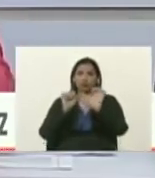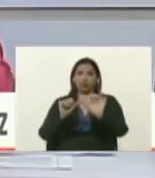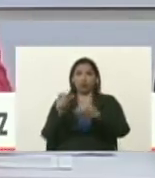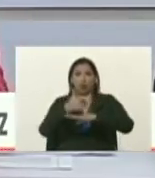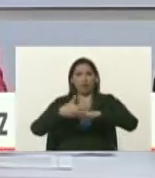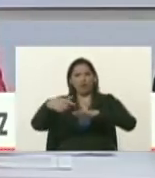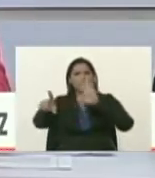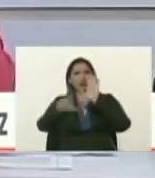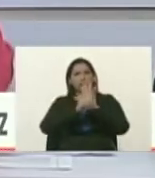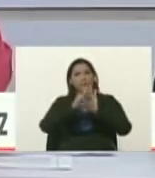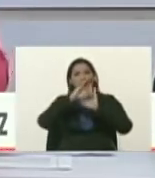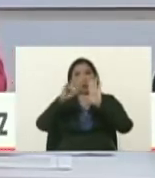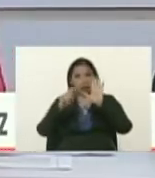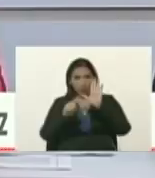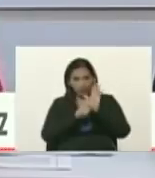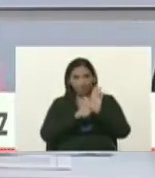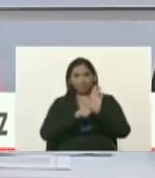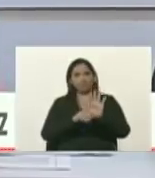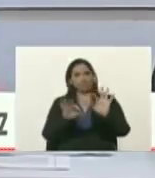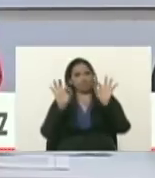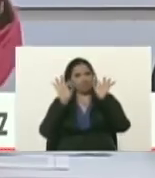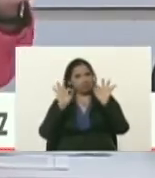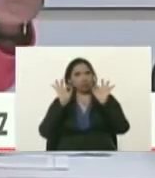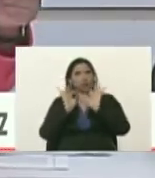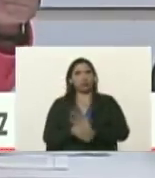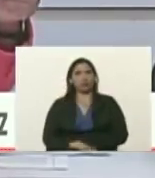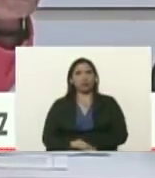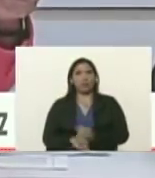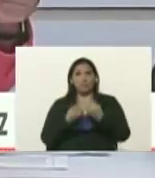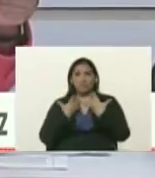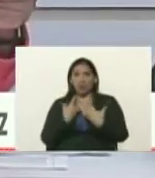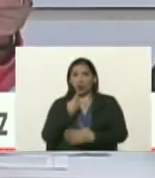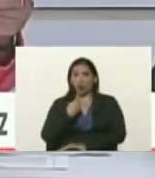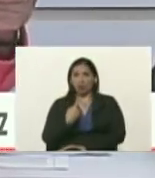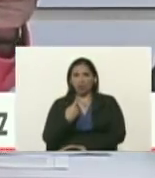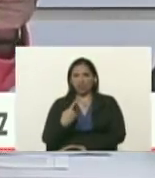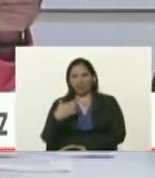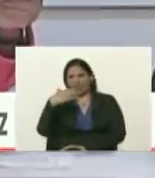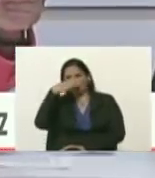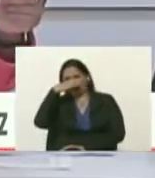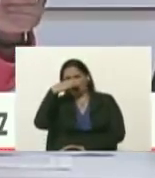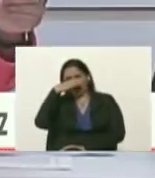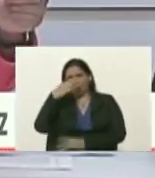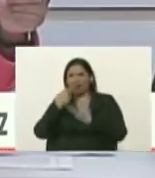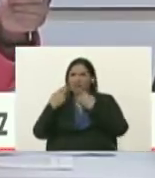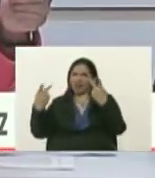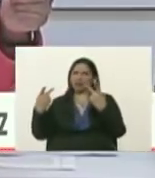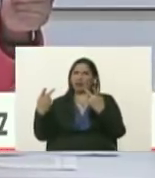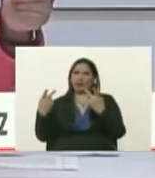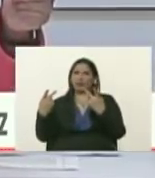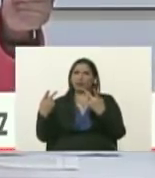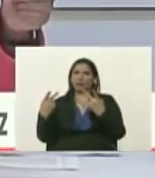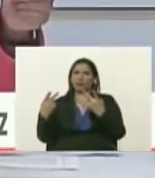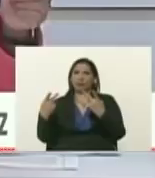gobierno legítimo y constitucional efectivo. Bien lo dice este criminal en su declaración,